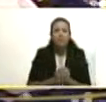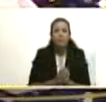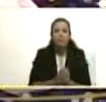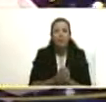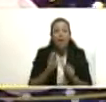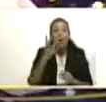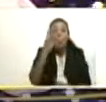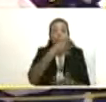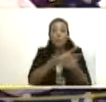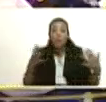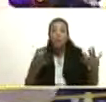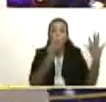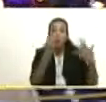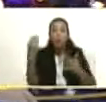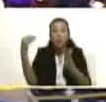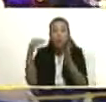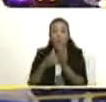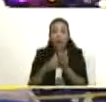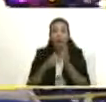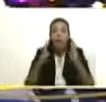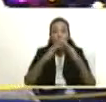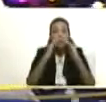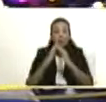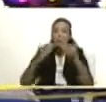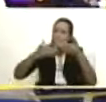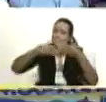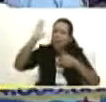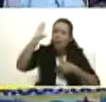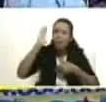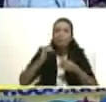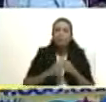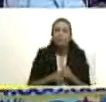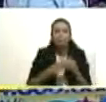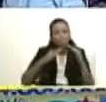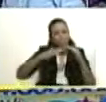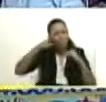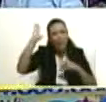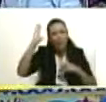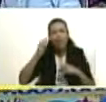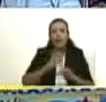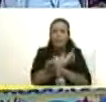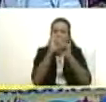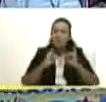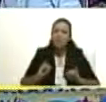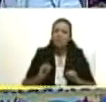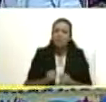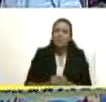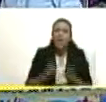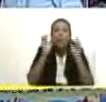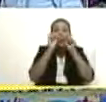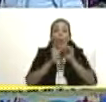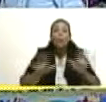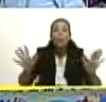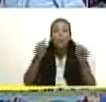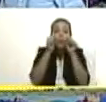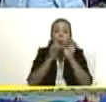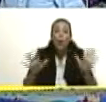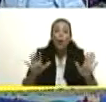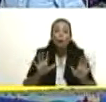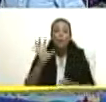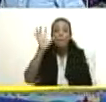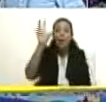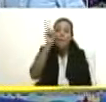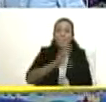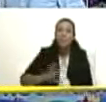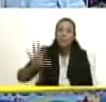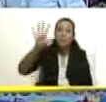Hito 4.800.000 y lo que vamos es pa'lante. Felicidades, pues, que Dios bendiga a nuestra patria